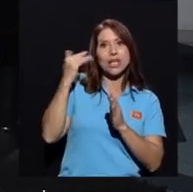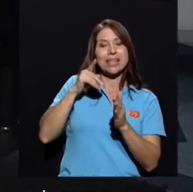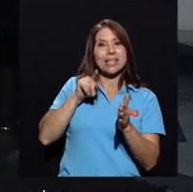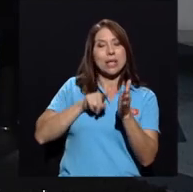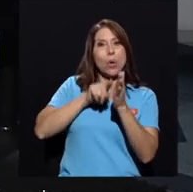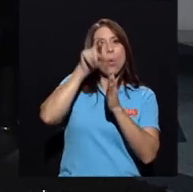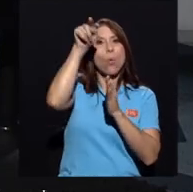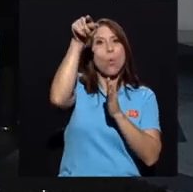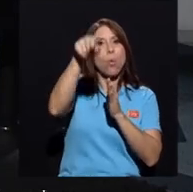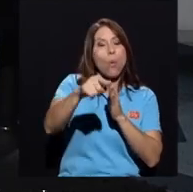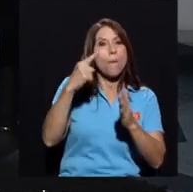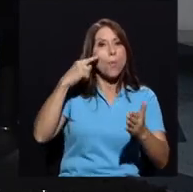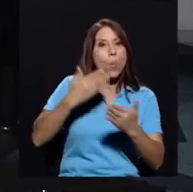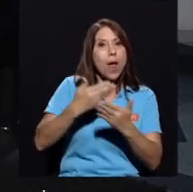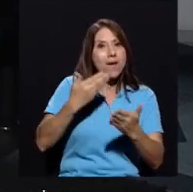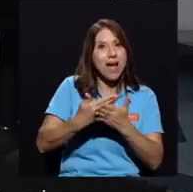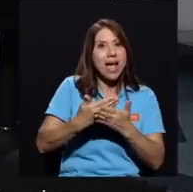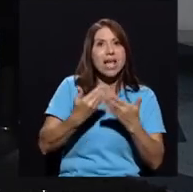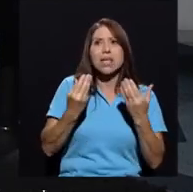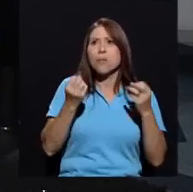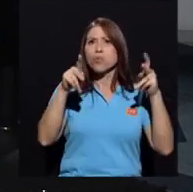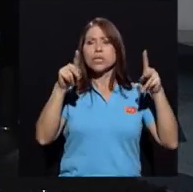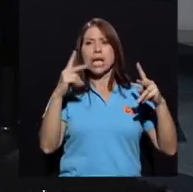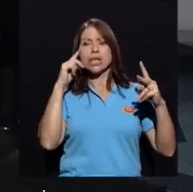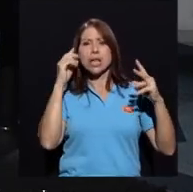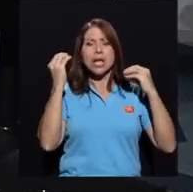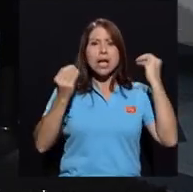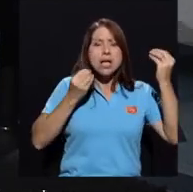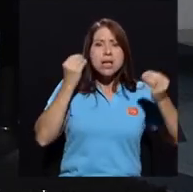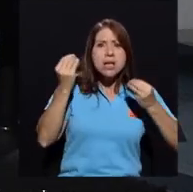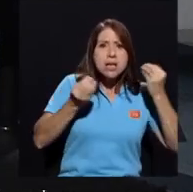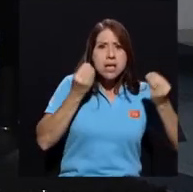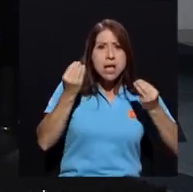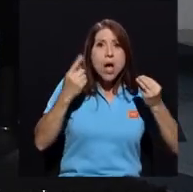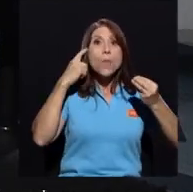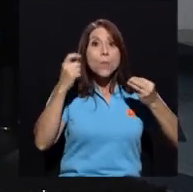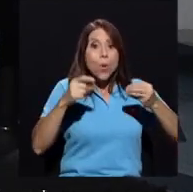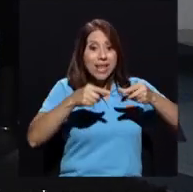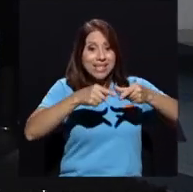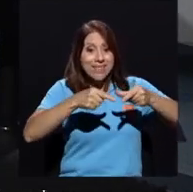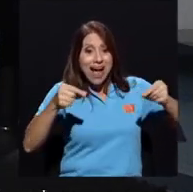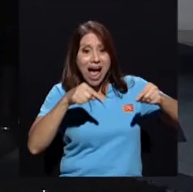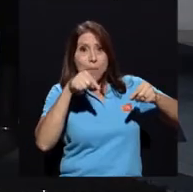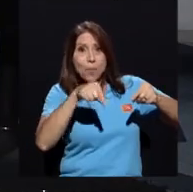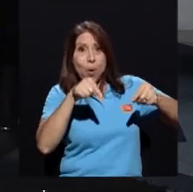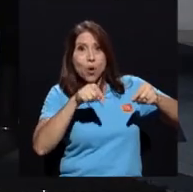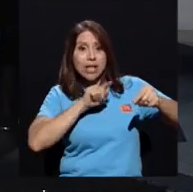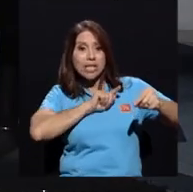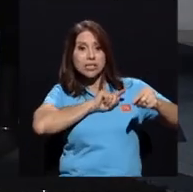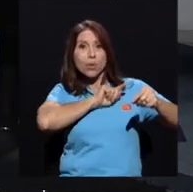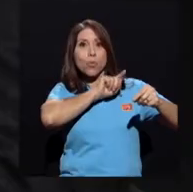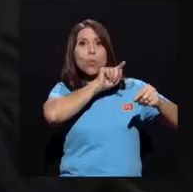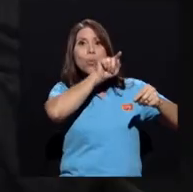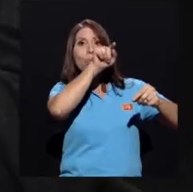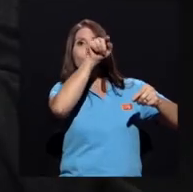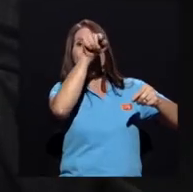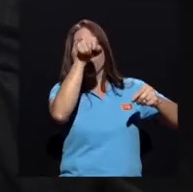el que acabamos de ver, la prueba que ha consternado mucho a la gente, que pasó sobre Japón, que hizo un pase de 2 minutos sobre Japón.